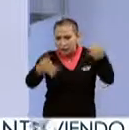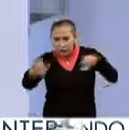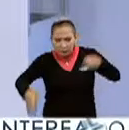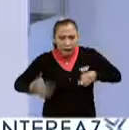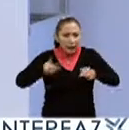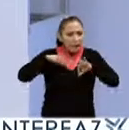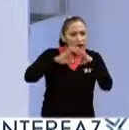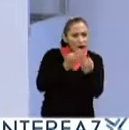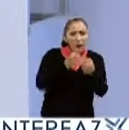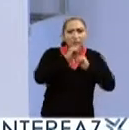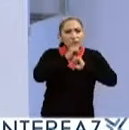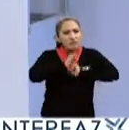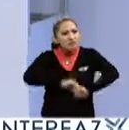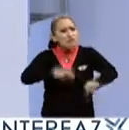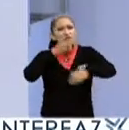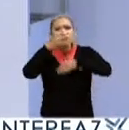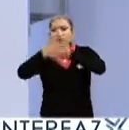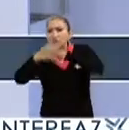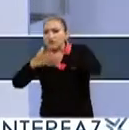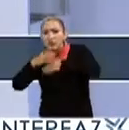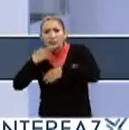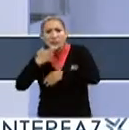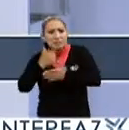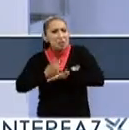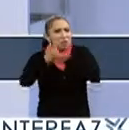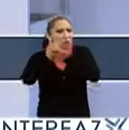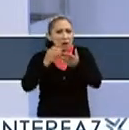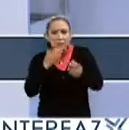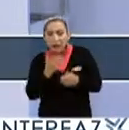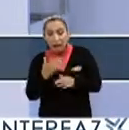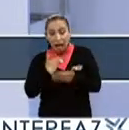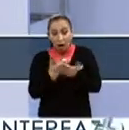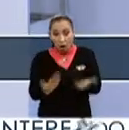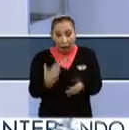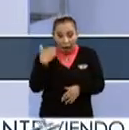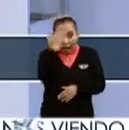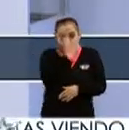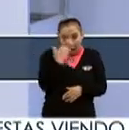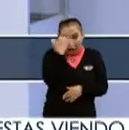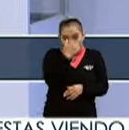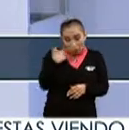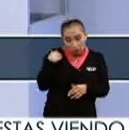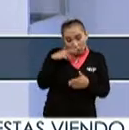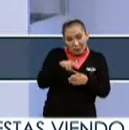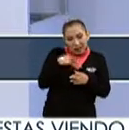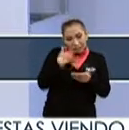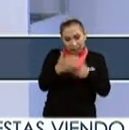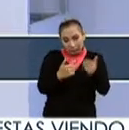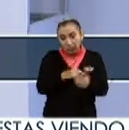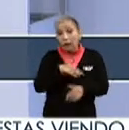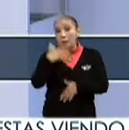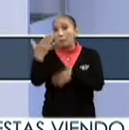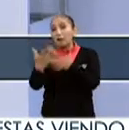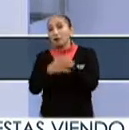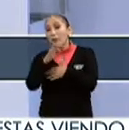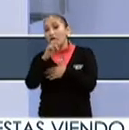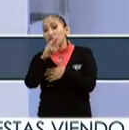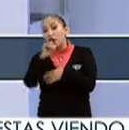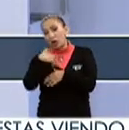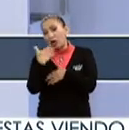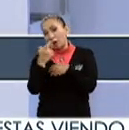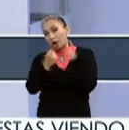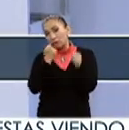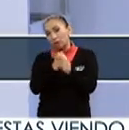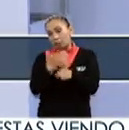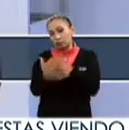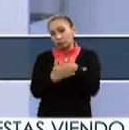los mecanismos de difusión que tuvimos? Ahora viene el proceso de evaluación y el siguiente foro vendrá el